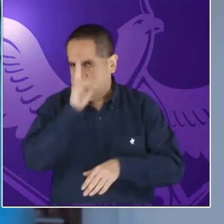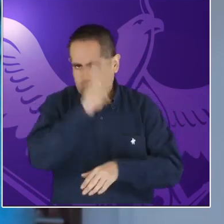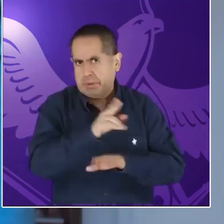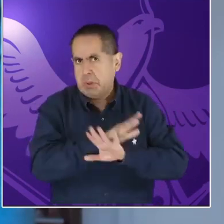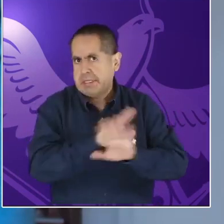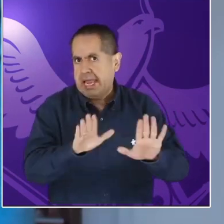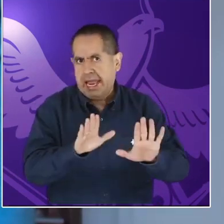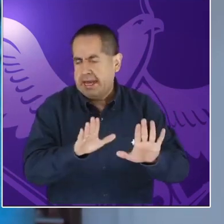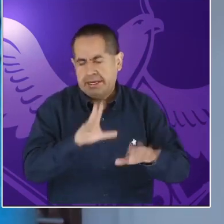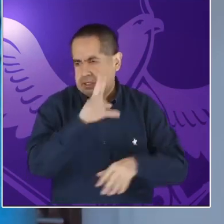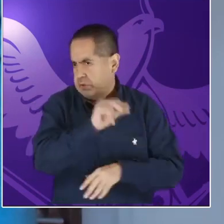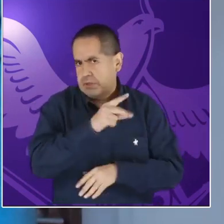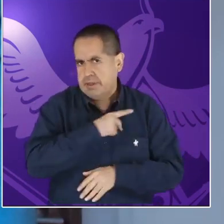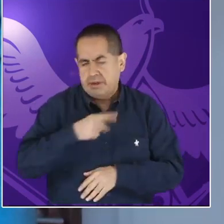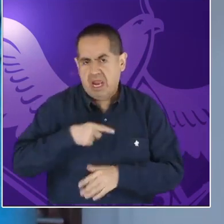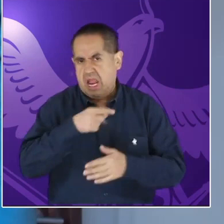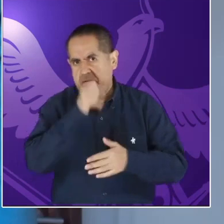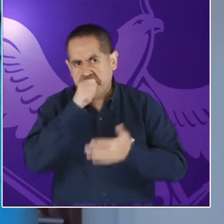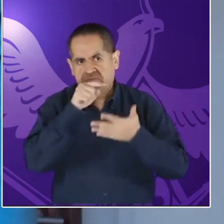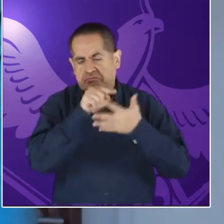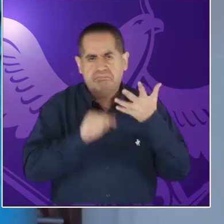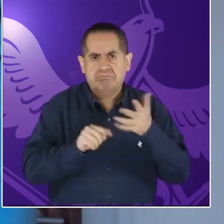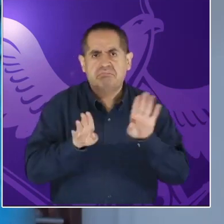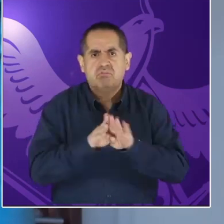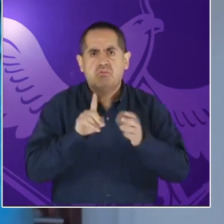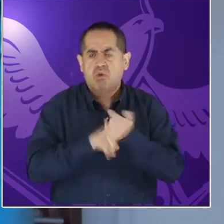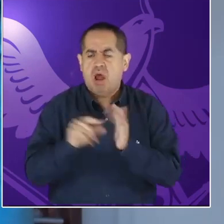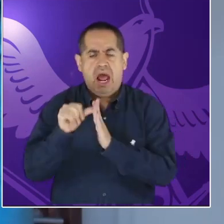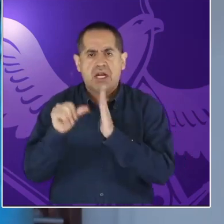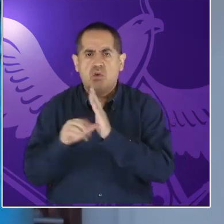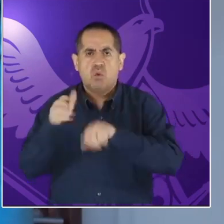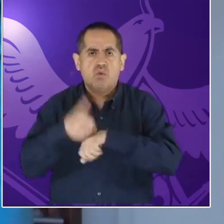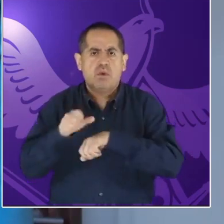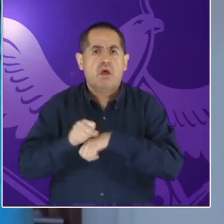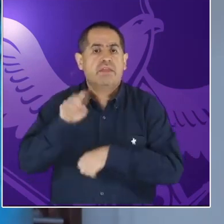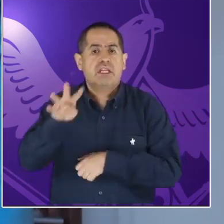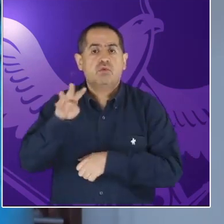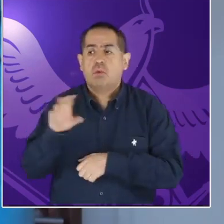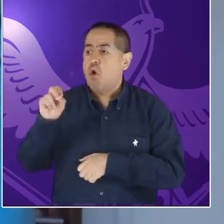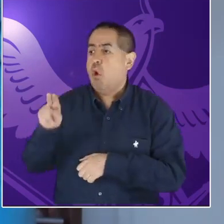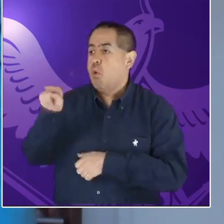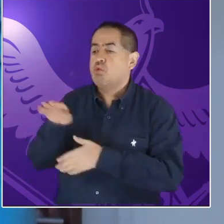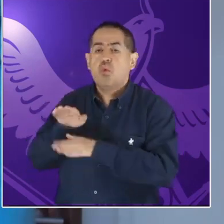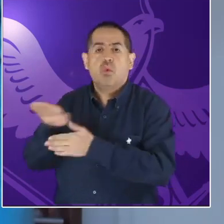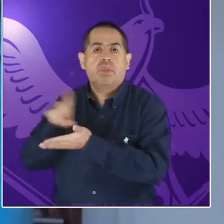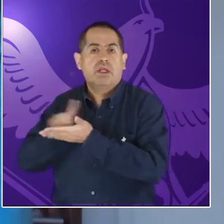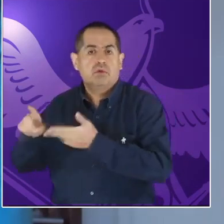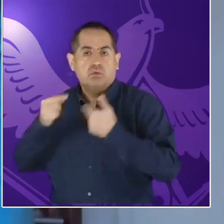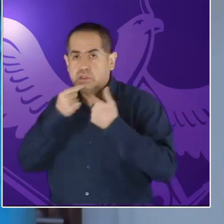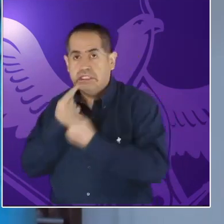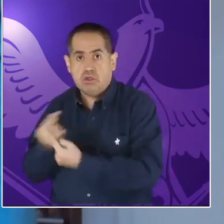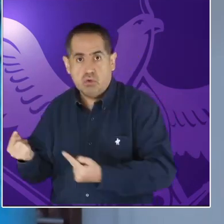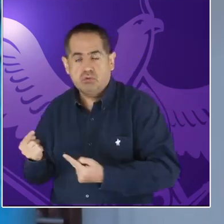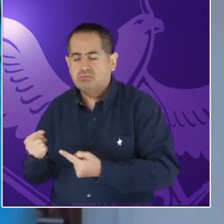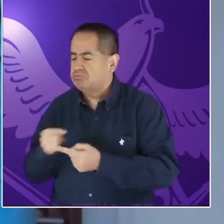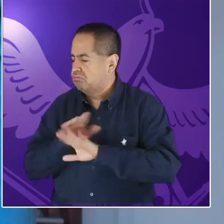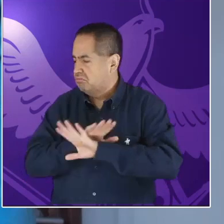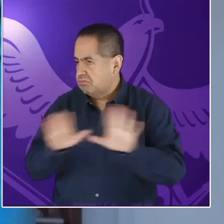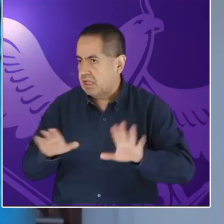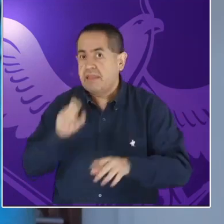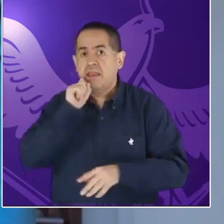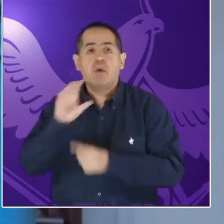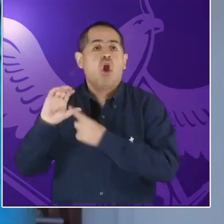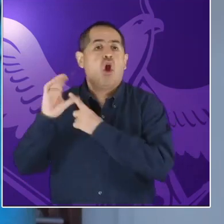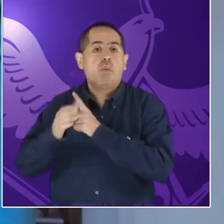sido precisada como categoría en conformidad al artículo 19 de la Convención sobre los Derechos del Niño, tanto por